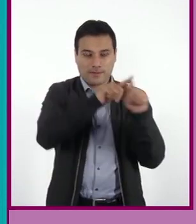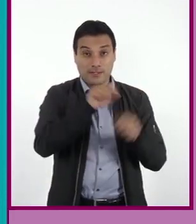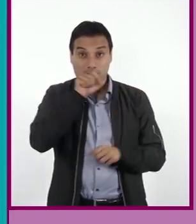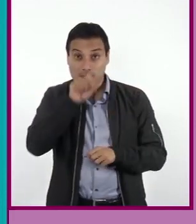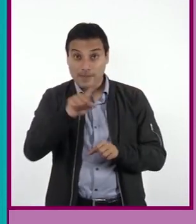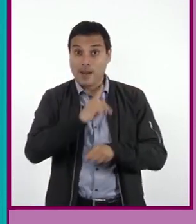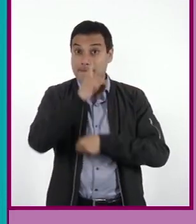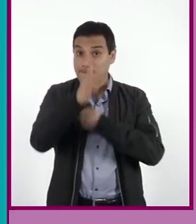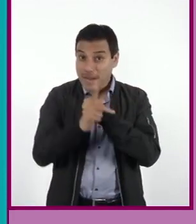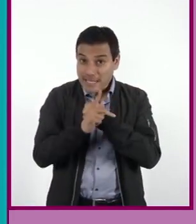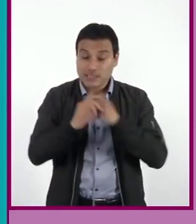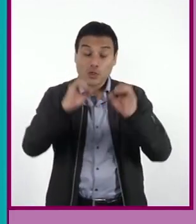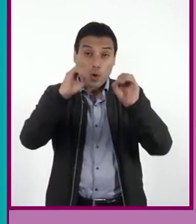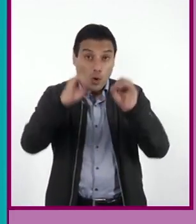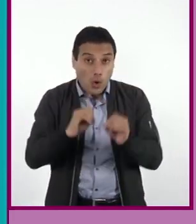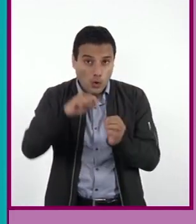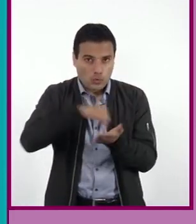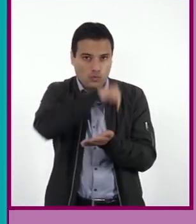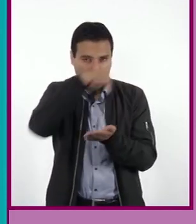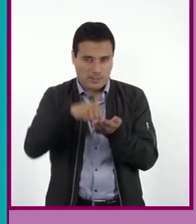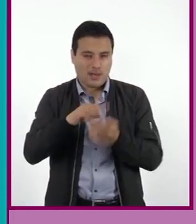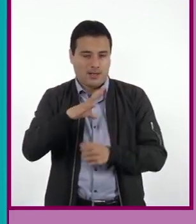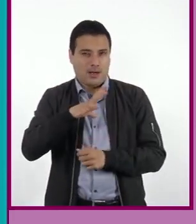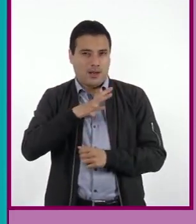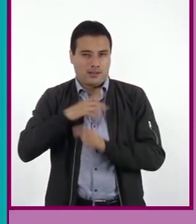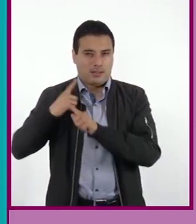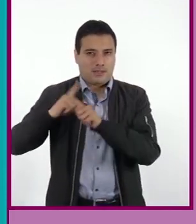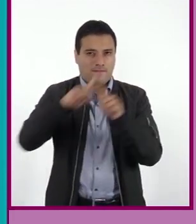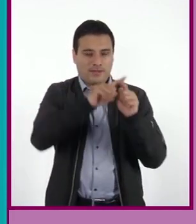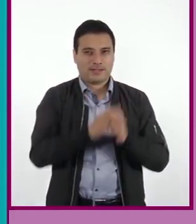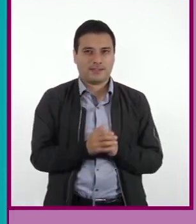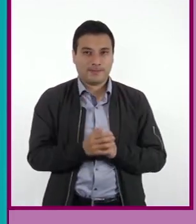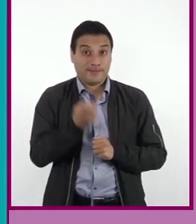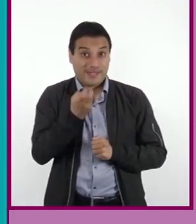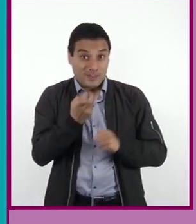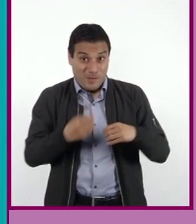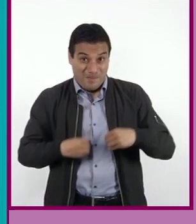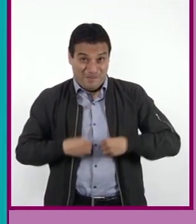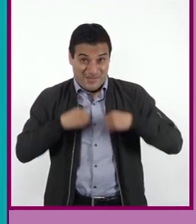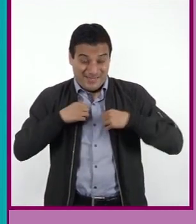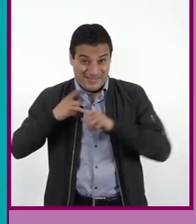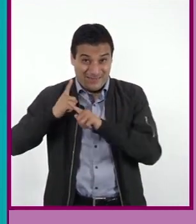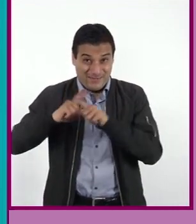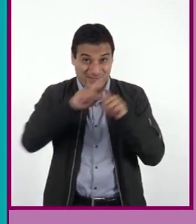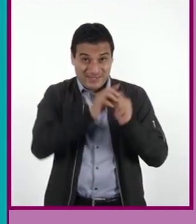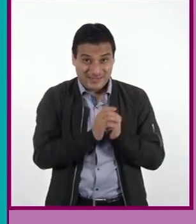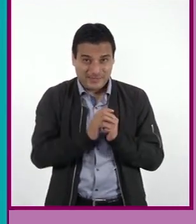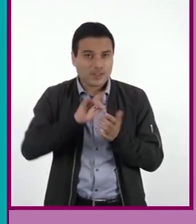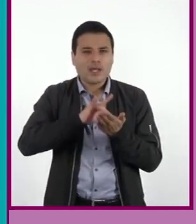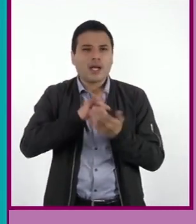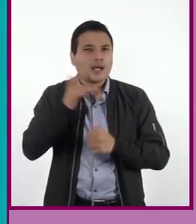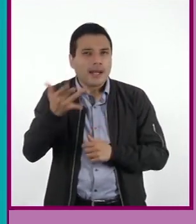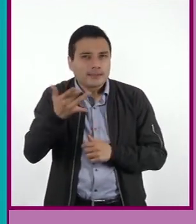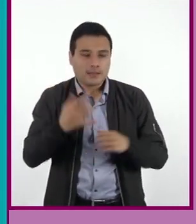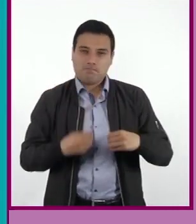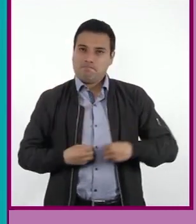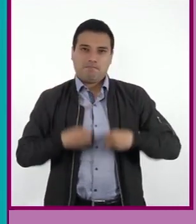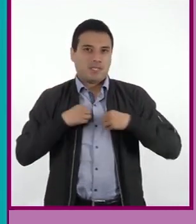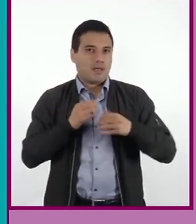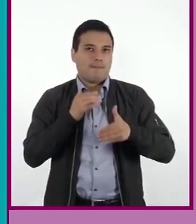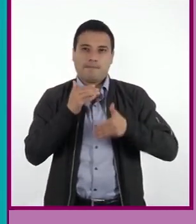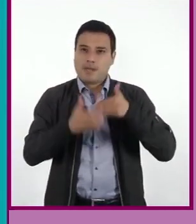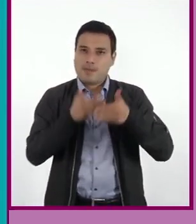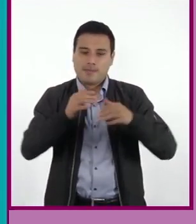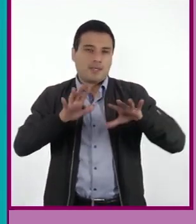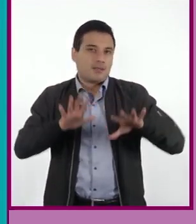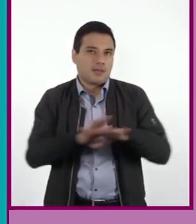países o regiones donde se ubican los ecosistemas. Esta biodiversidad es consecuencia de los procesos evolutivos de la vida y de los